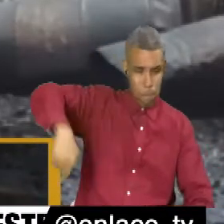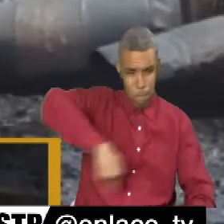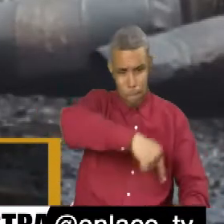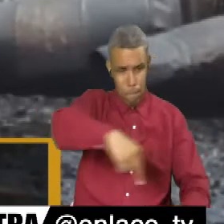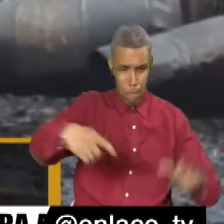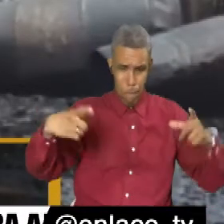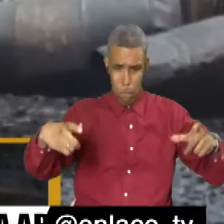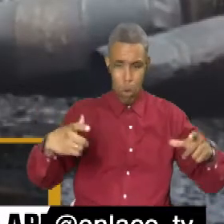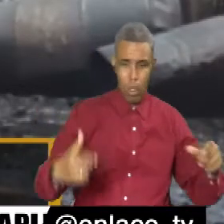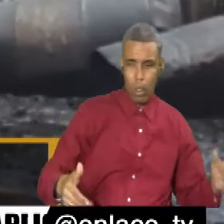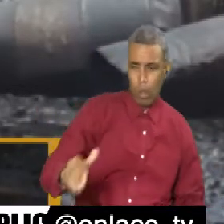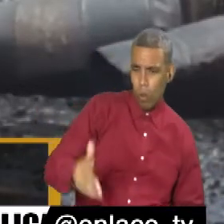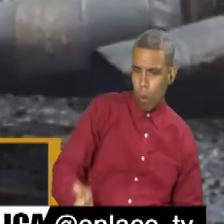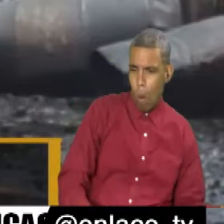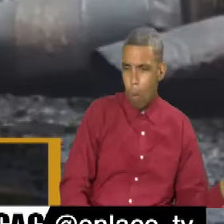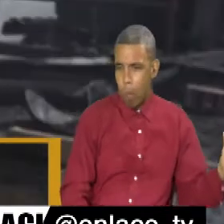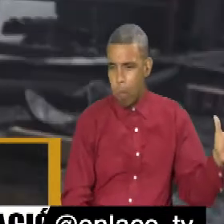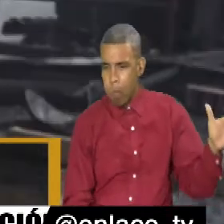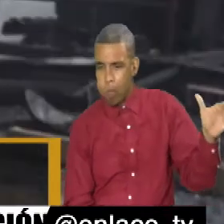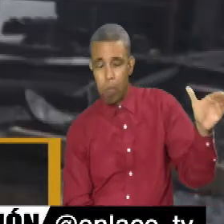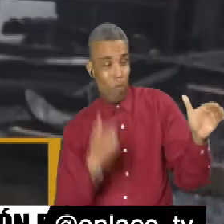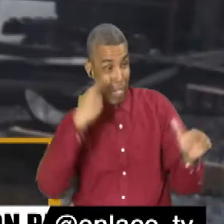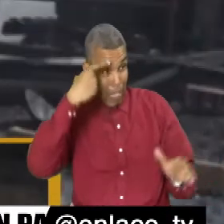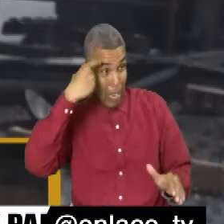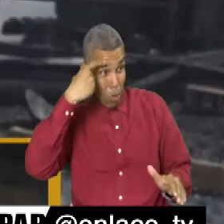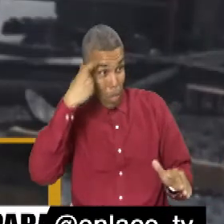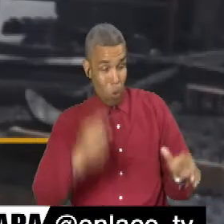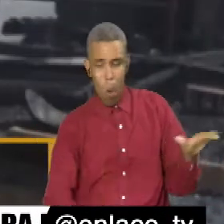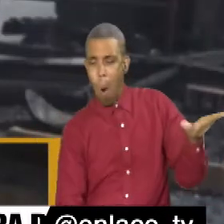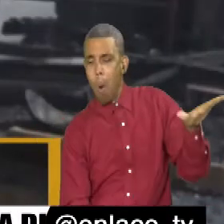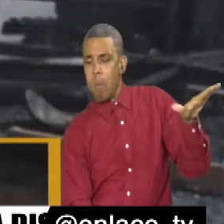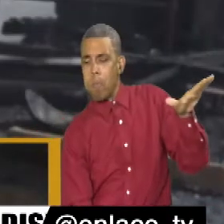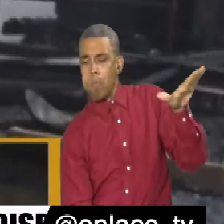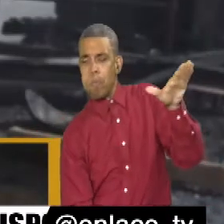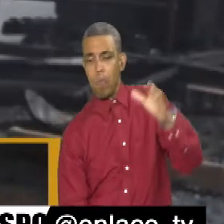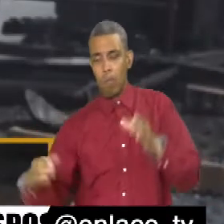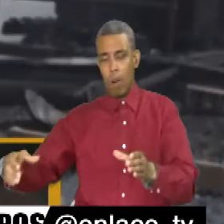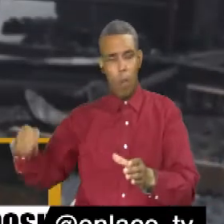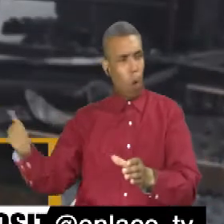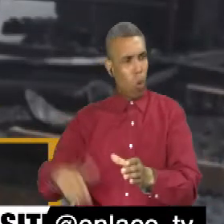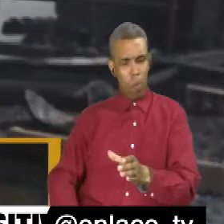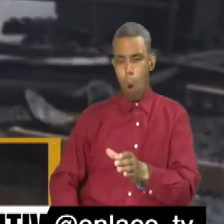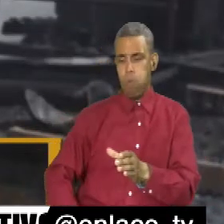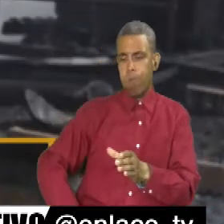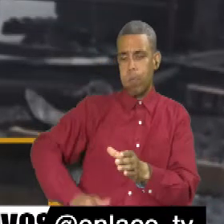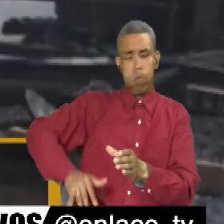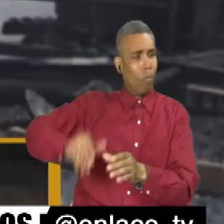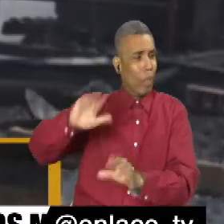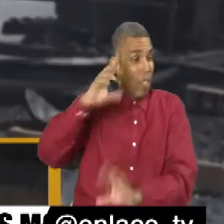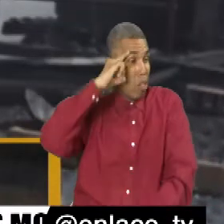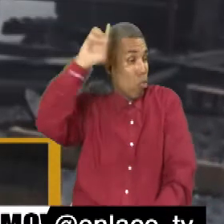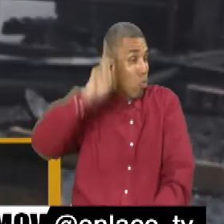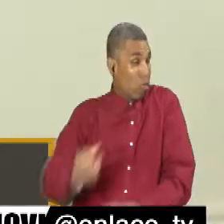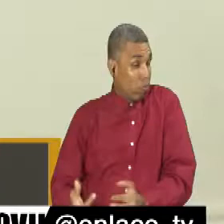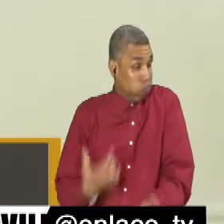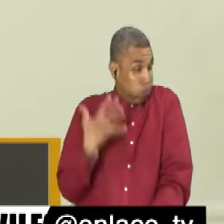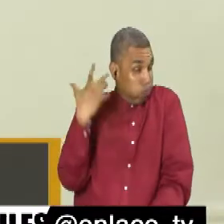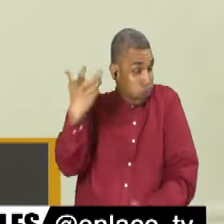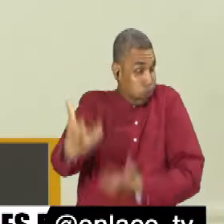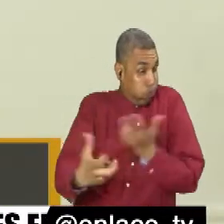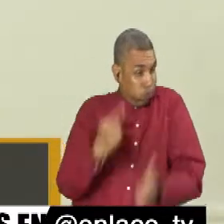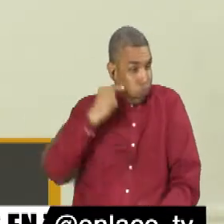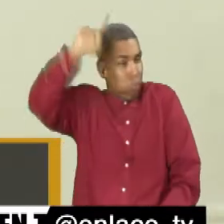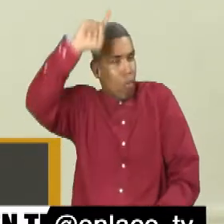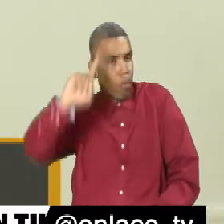hay diferentes asfalteras en la ciudad que no cumplen con los mínimos estándares de seguridad. Por eso es que ellas se